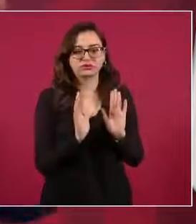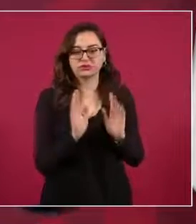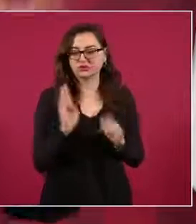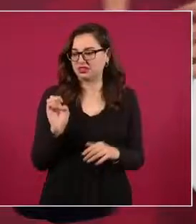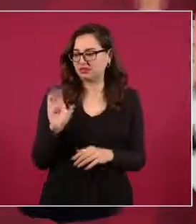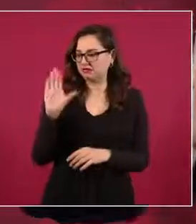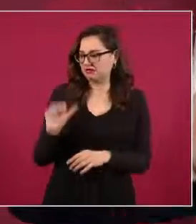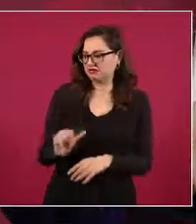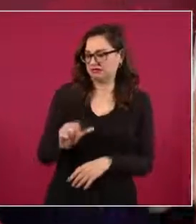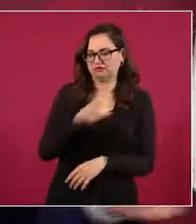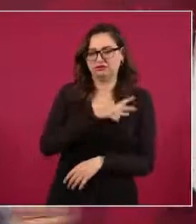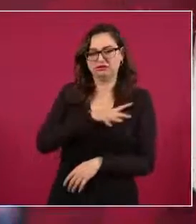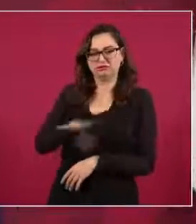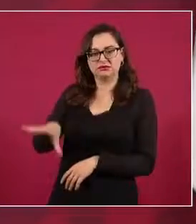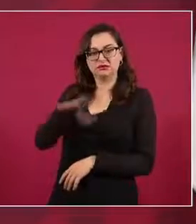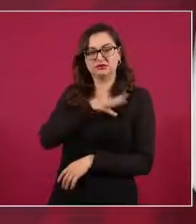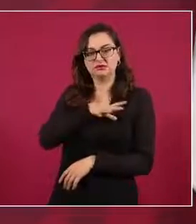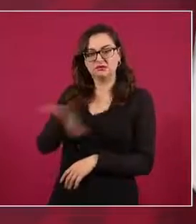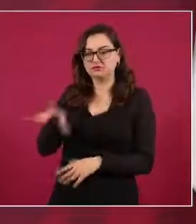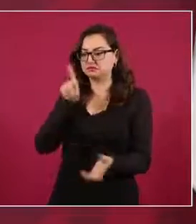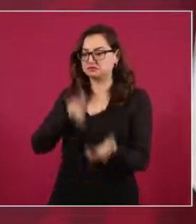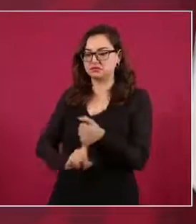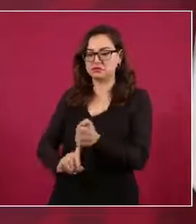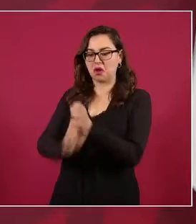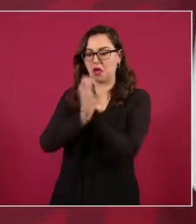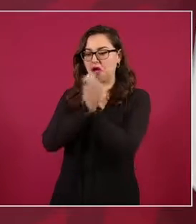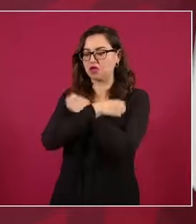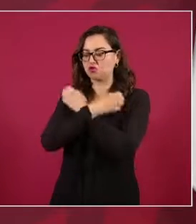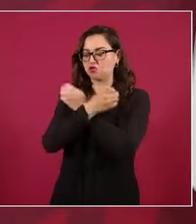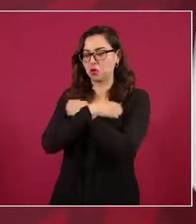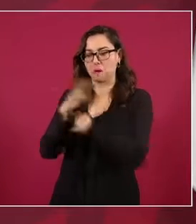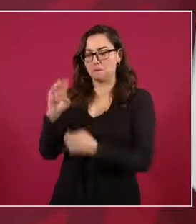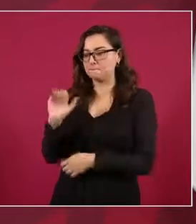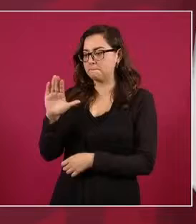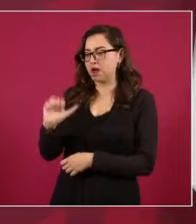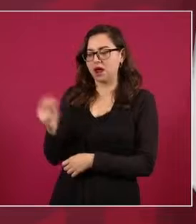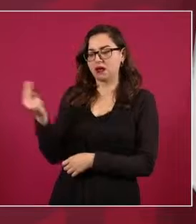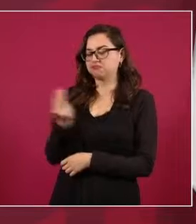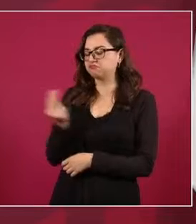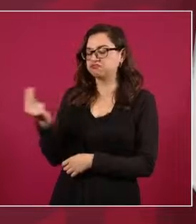las becas no son parte de la educación.